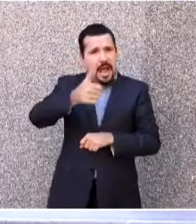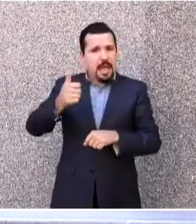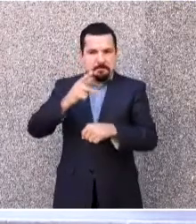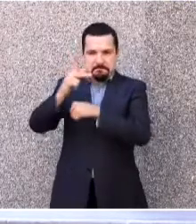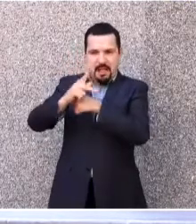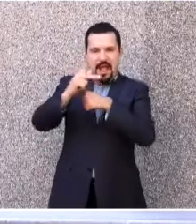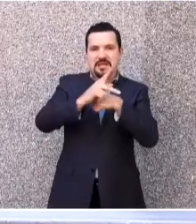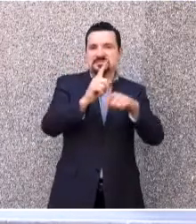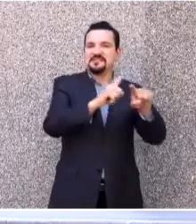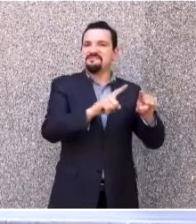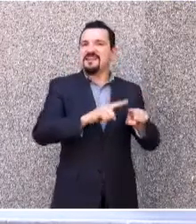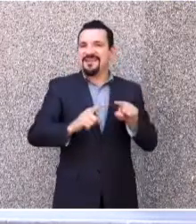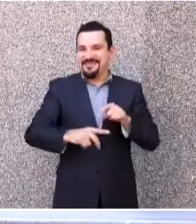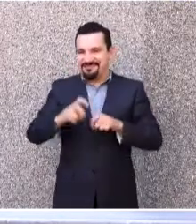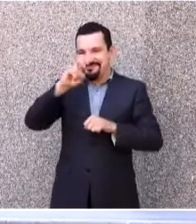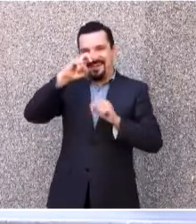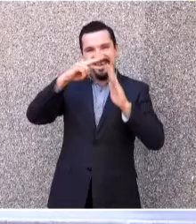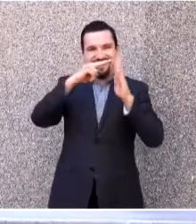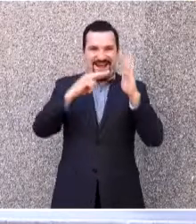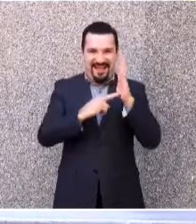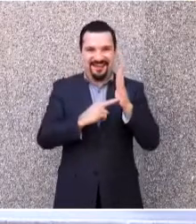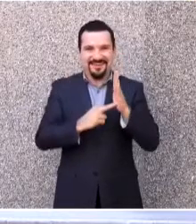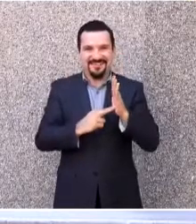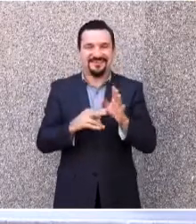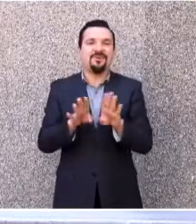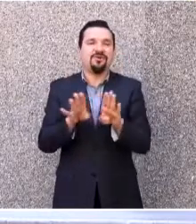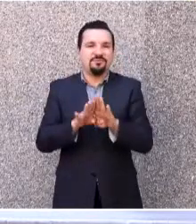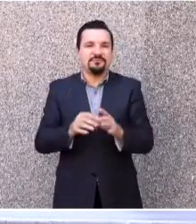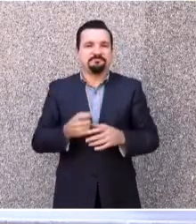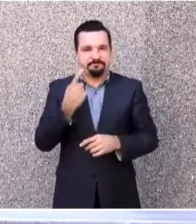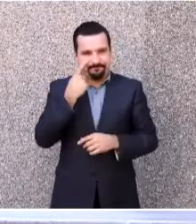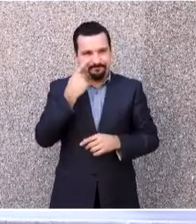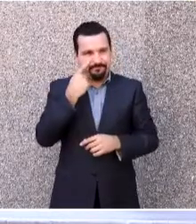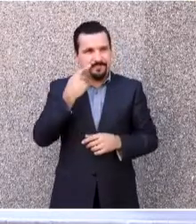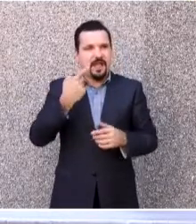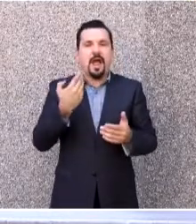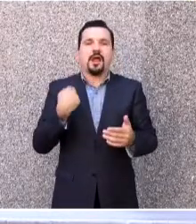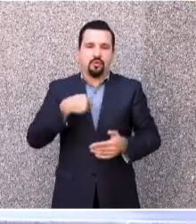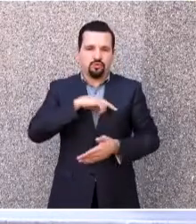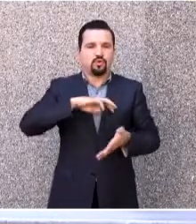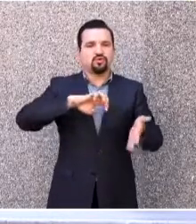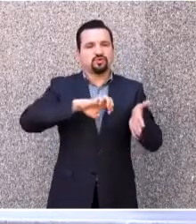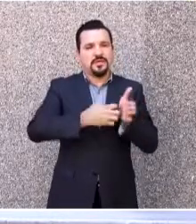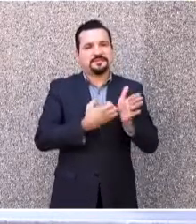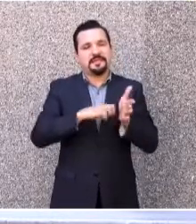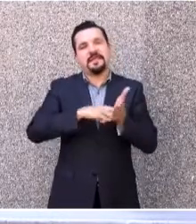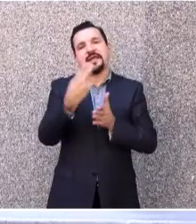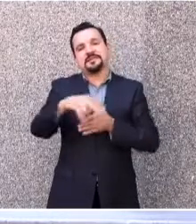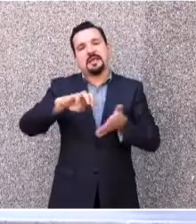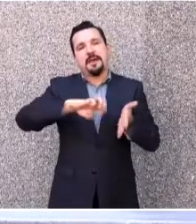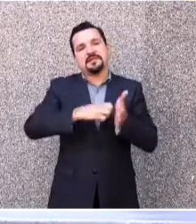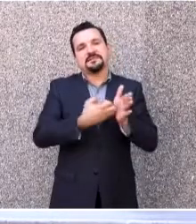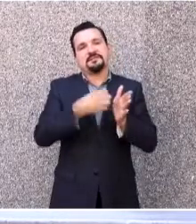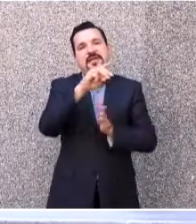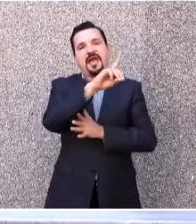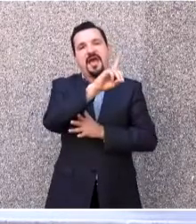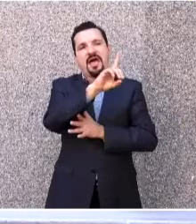ha aplicado de forma diferente. La estrategia se llama estrategia de